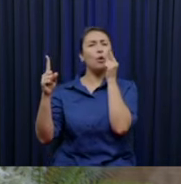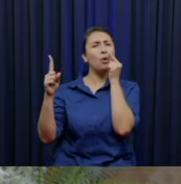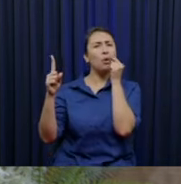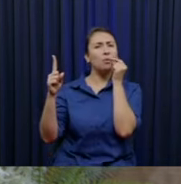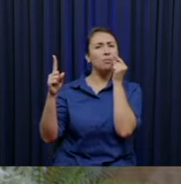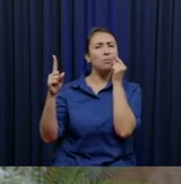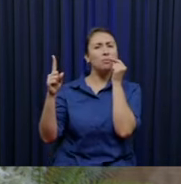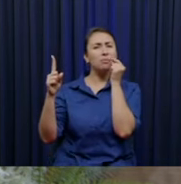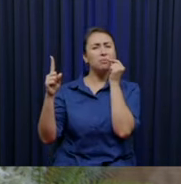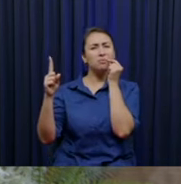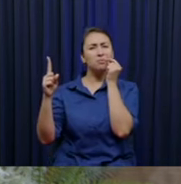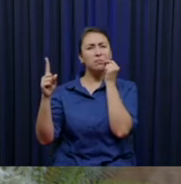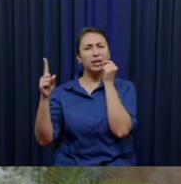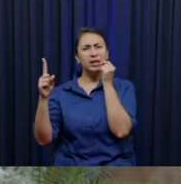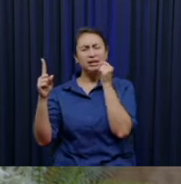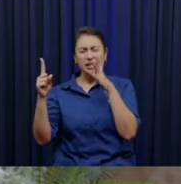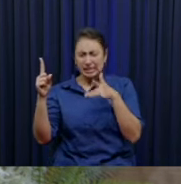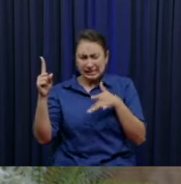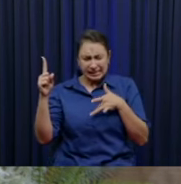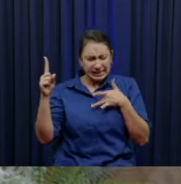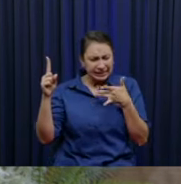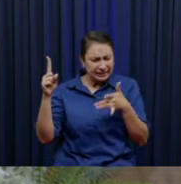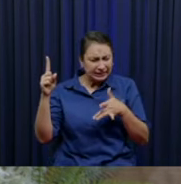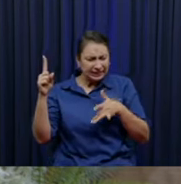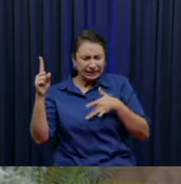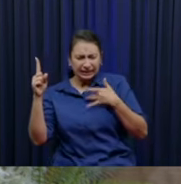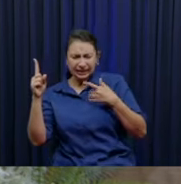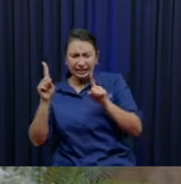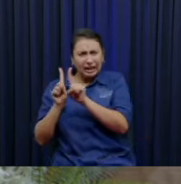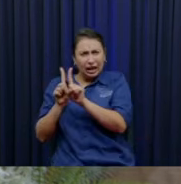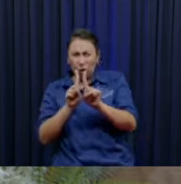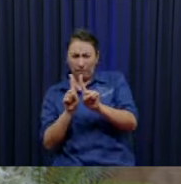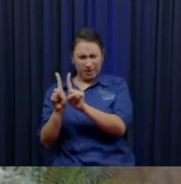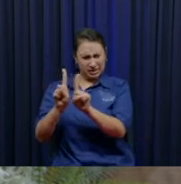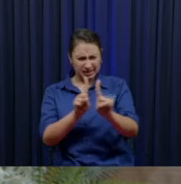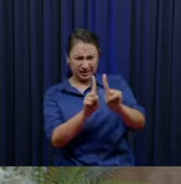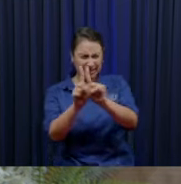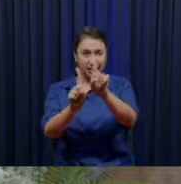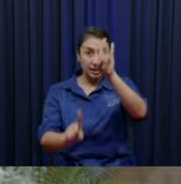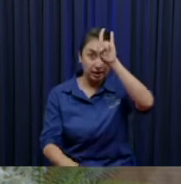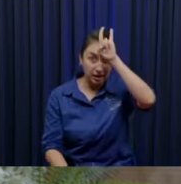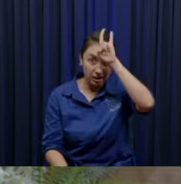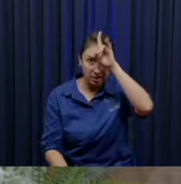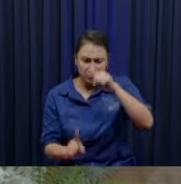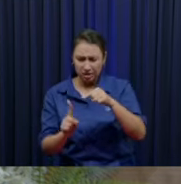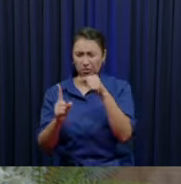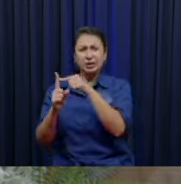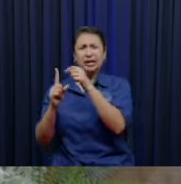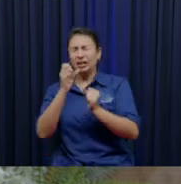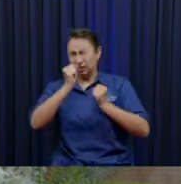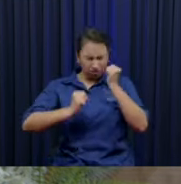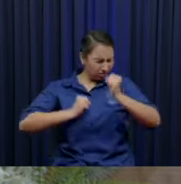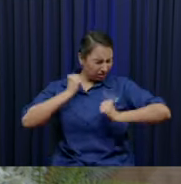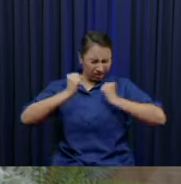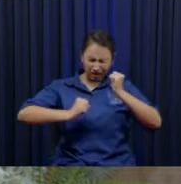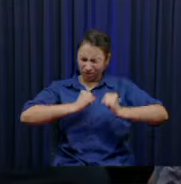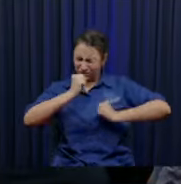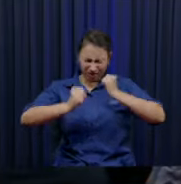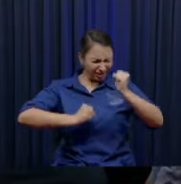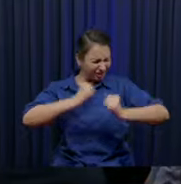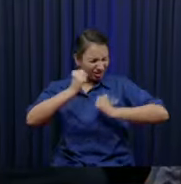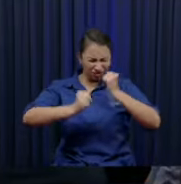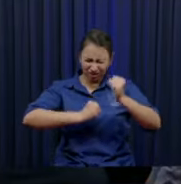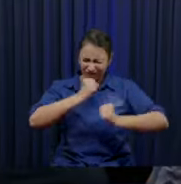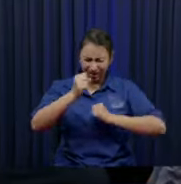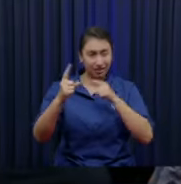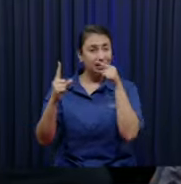visiones y él empezó a ver que lo perseguía el diablo. Y él corría por las calles de Chiquimula, eso